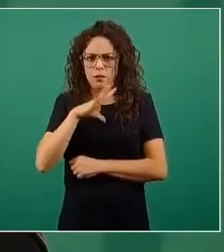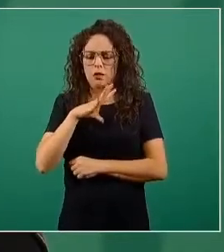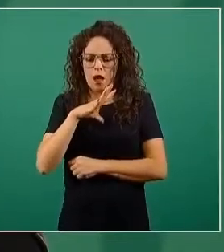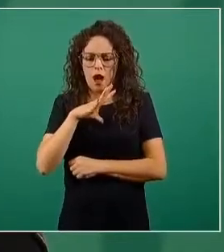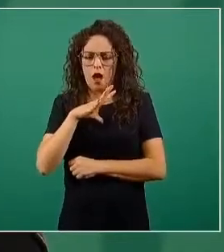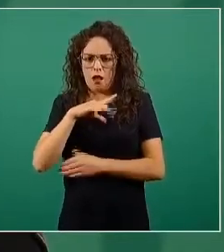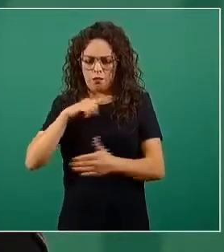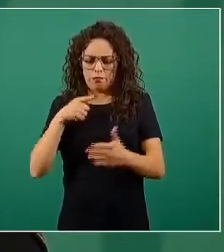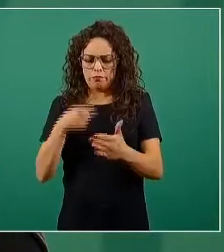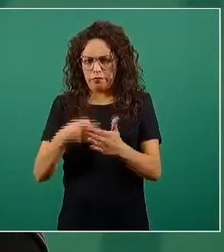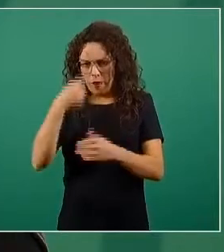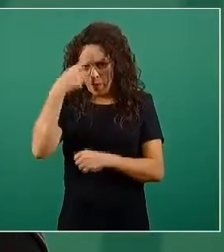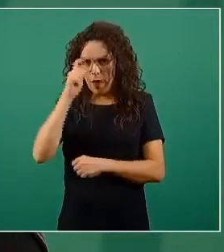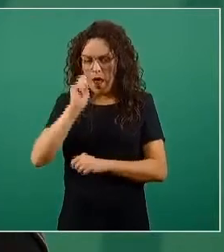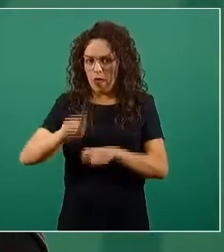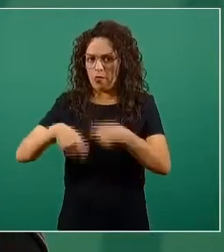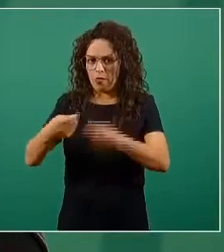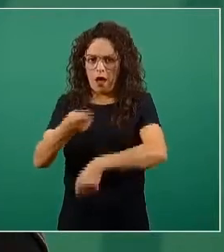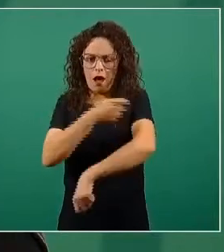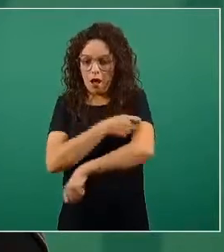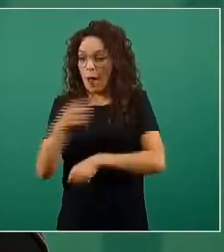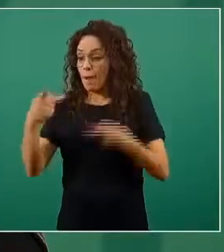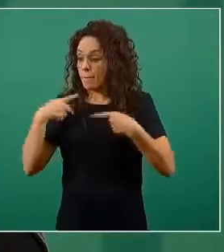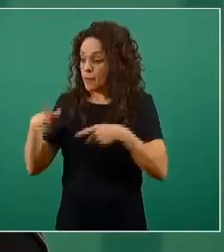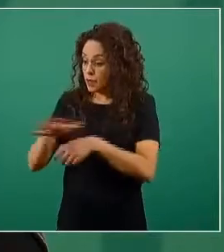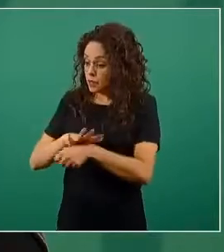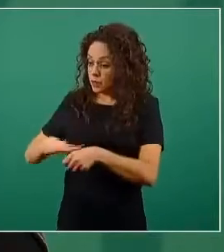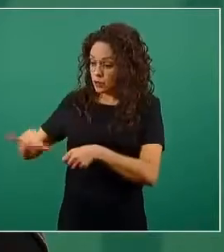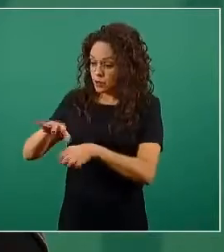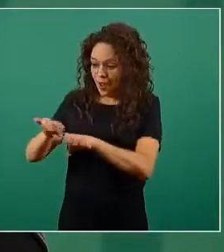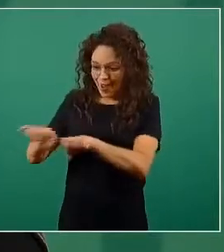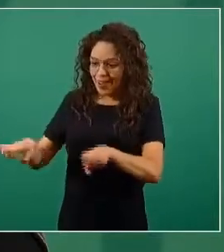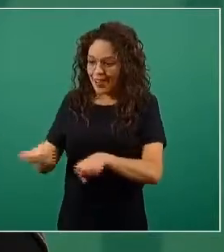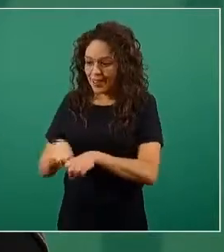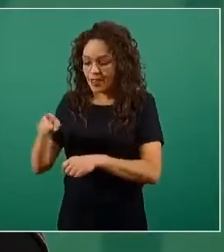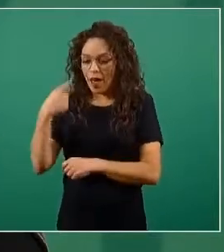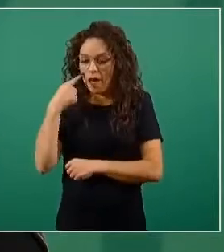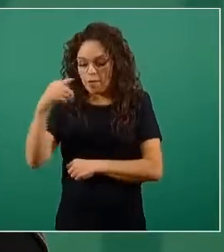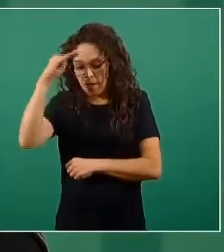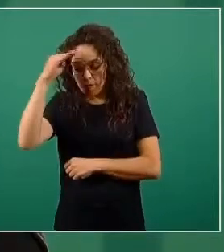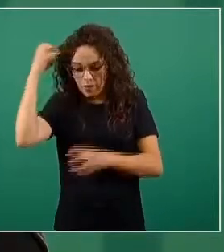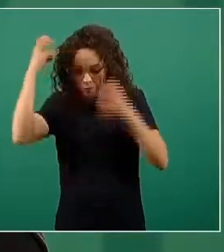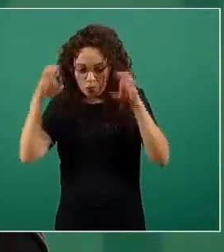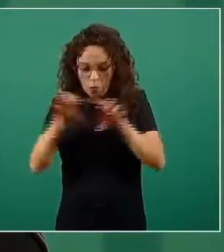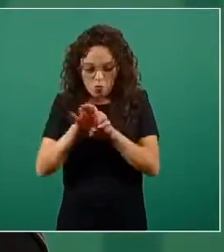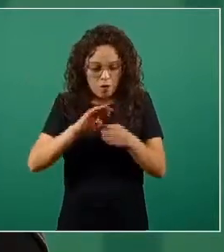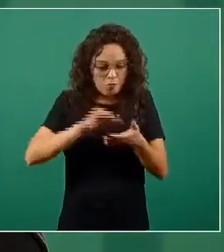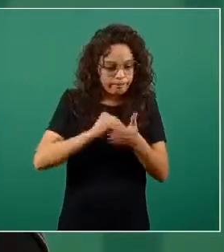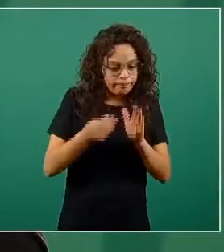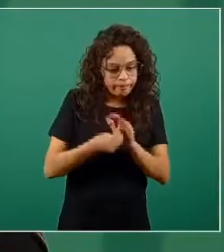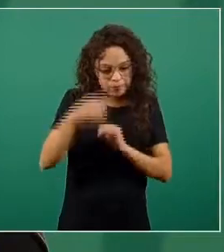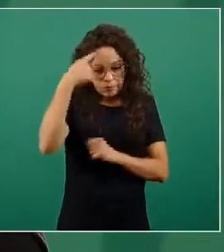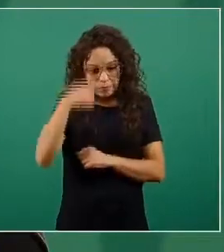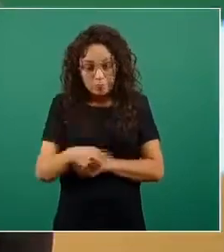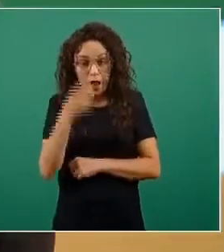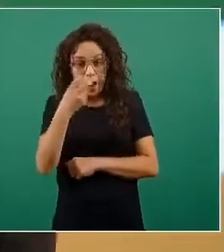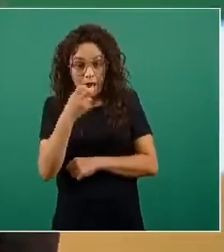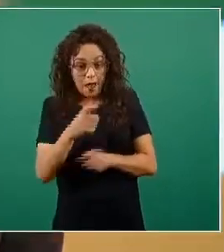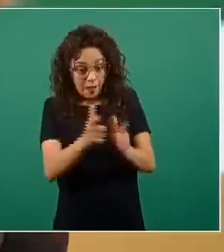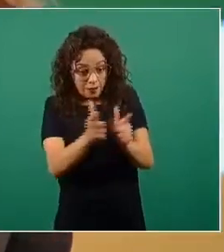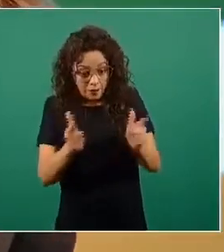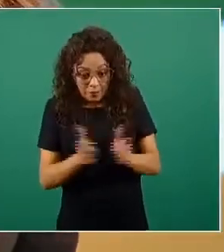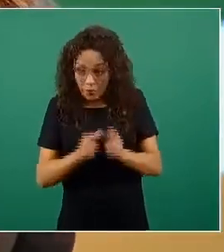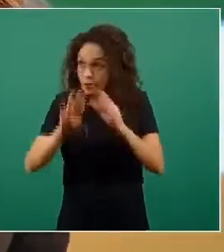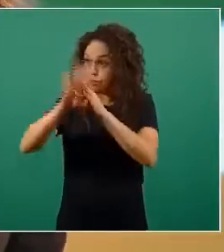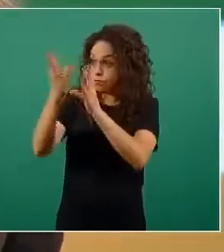equipo de expertos está trabajando ya para poder identificar una estrategia puntual de cómo hacer la captación de esta población. Ahora